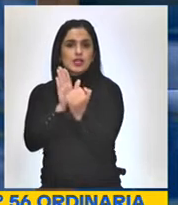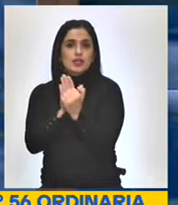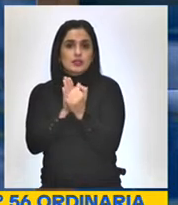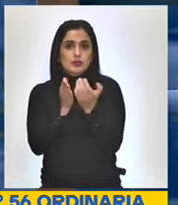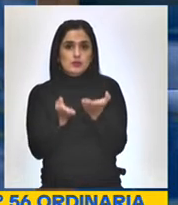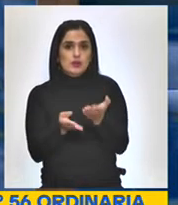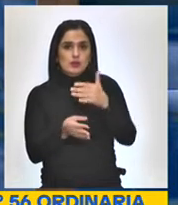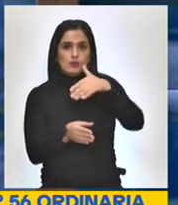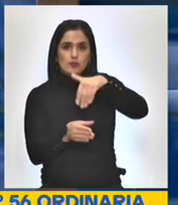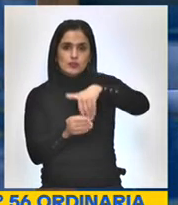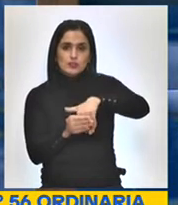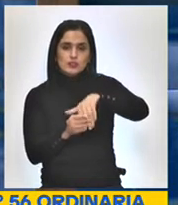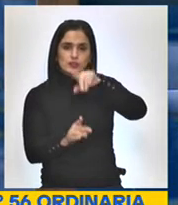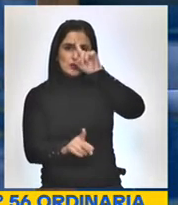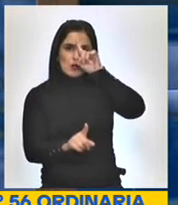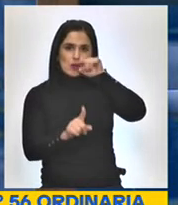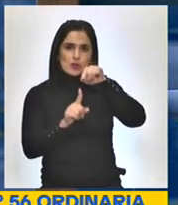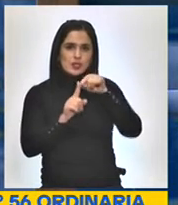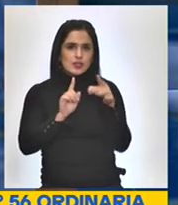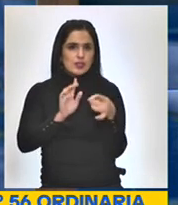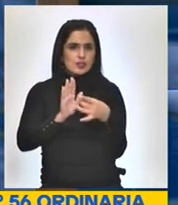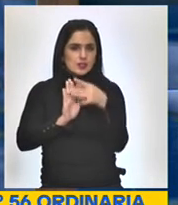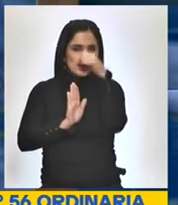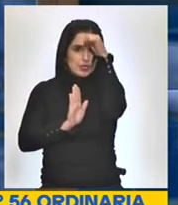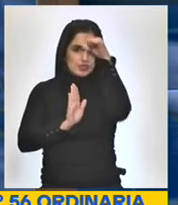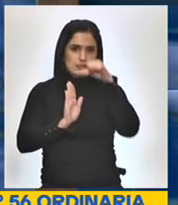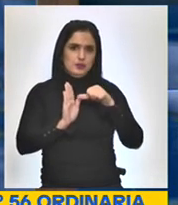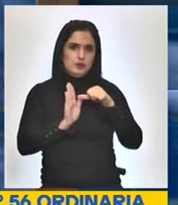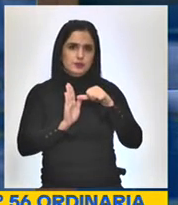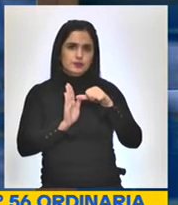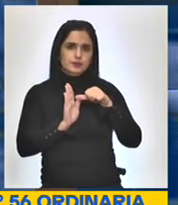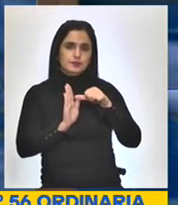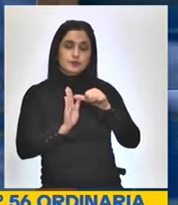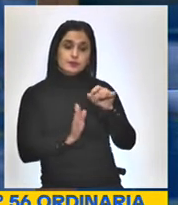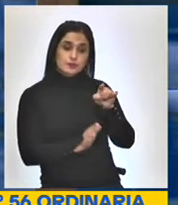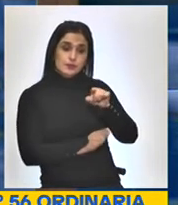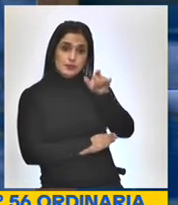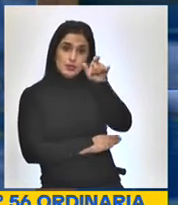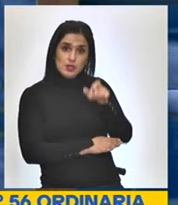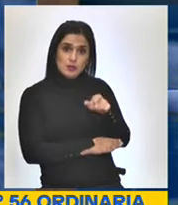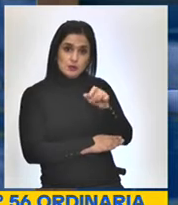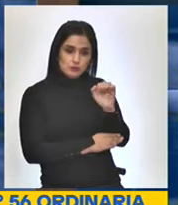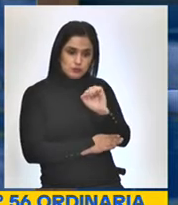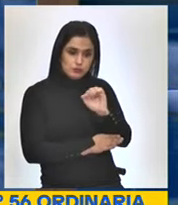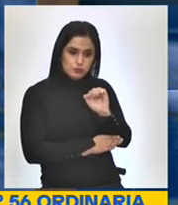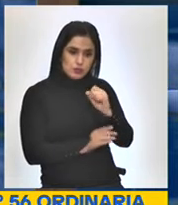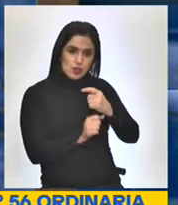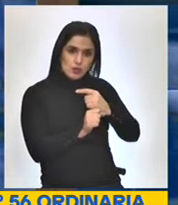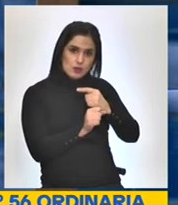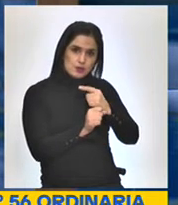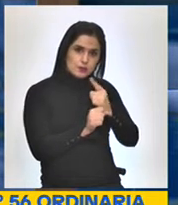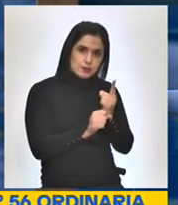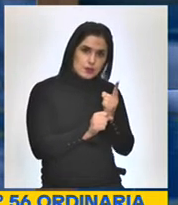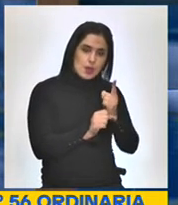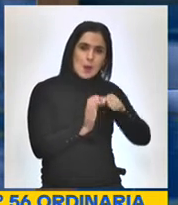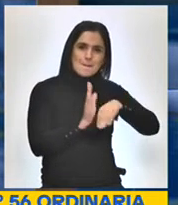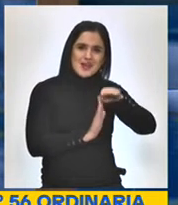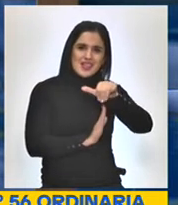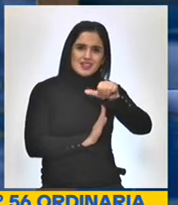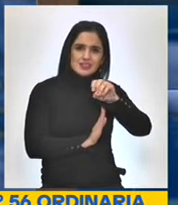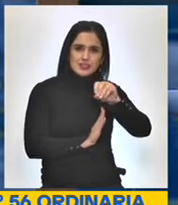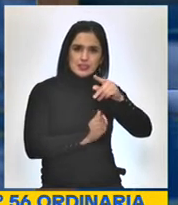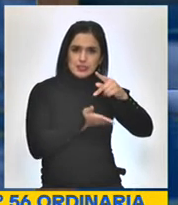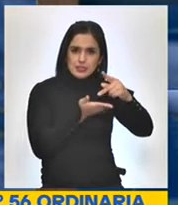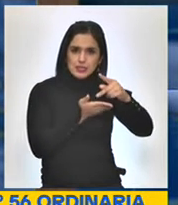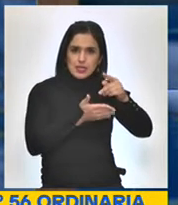votación, se busca configurar una sanción para que el conductor que supere en 60 kilómetros por hora el